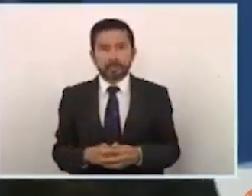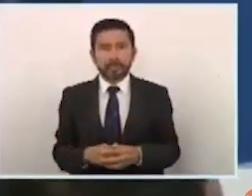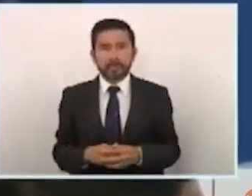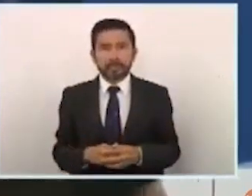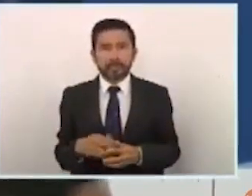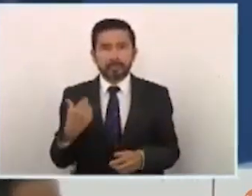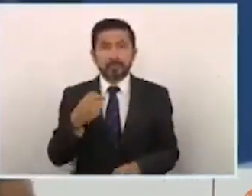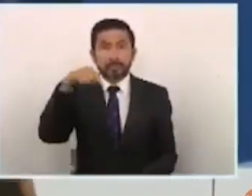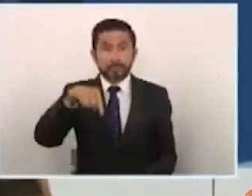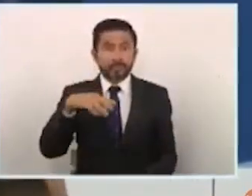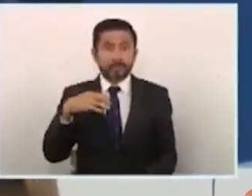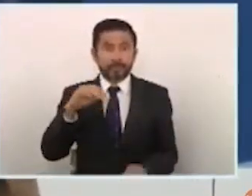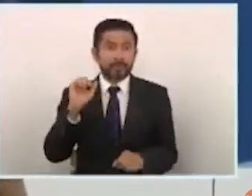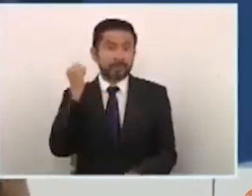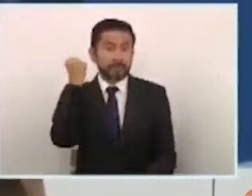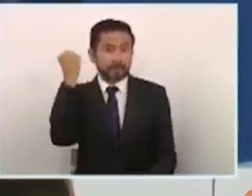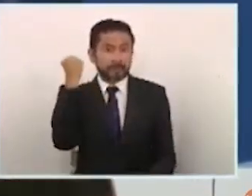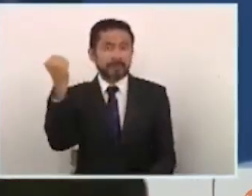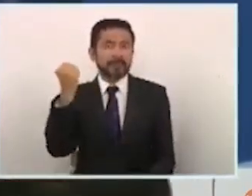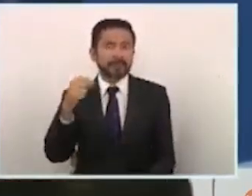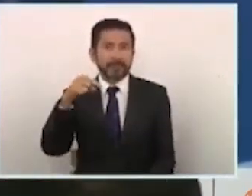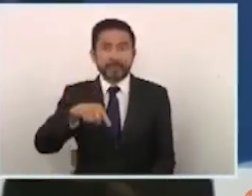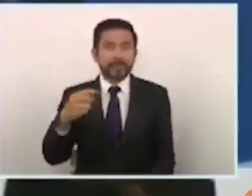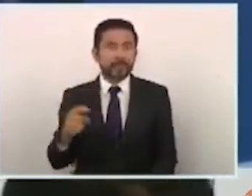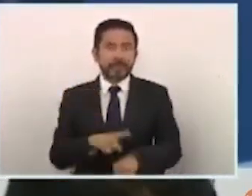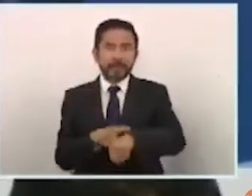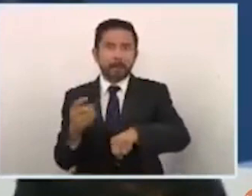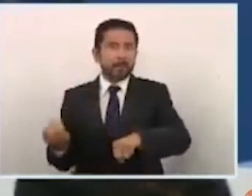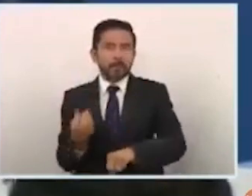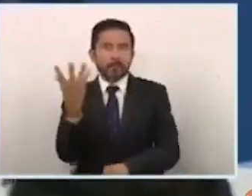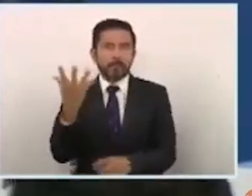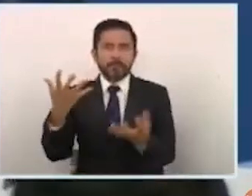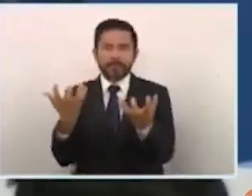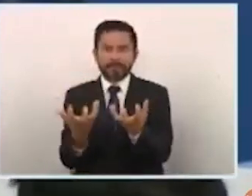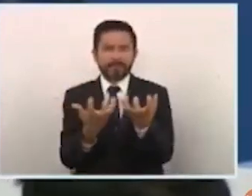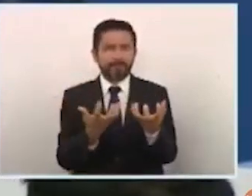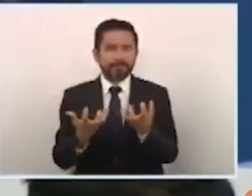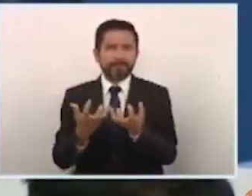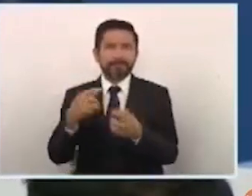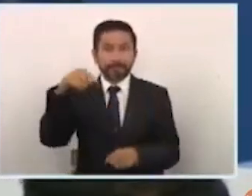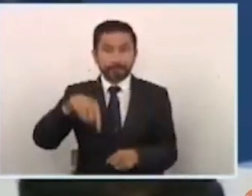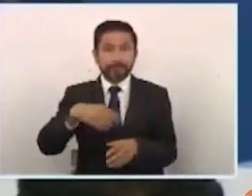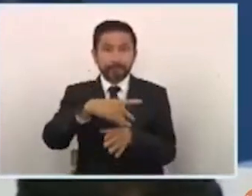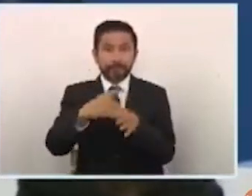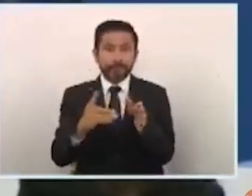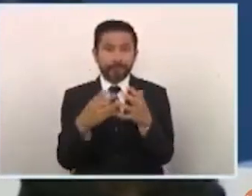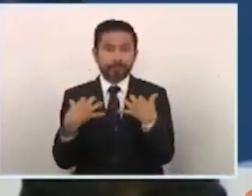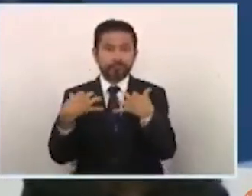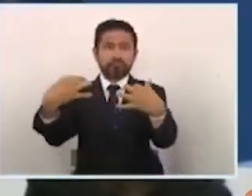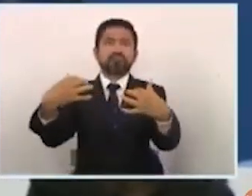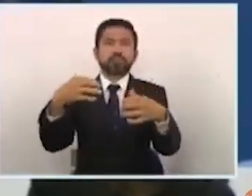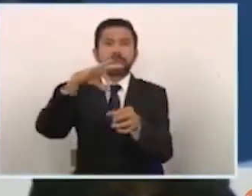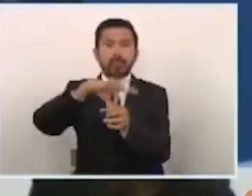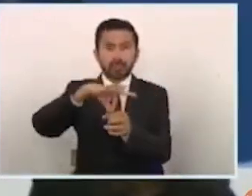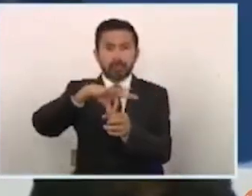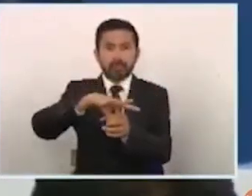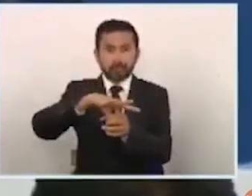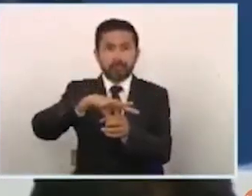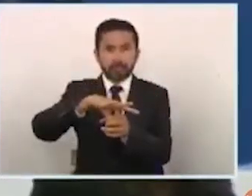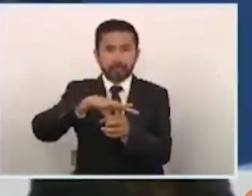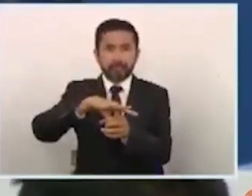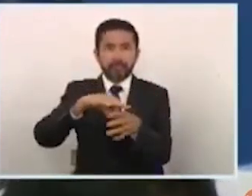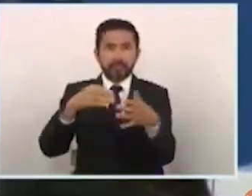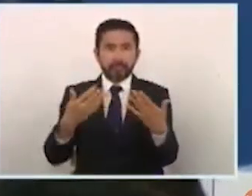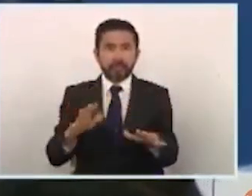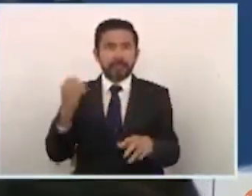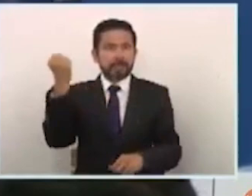es que este momento es histórico, este momento en el que la gran mayoría de los que estamos acá, que hemos votado,